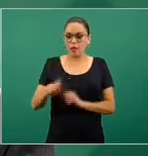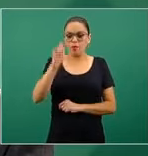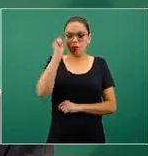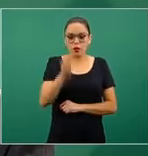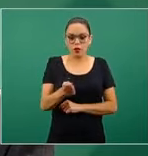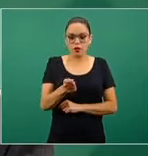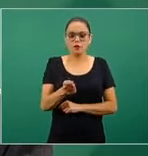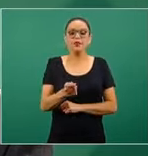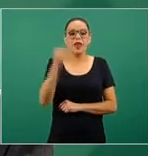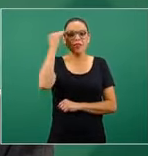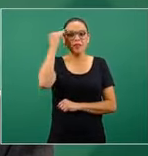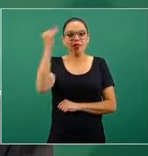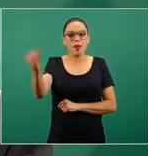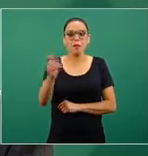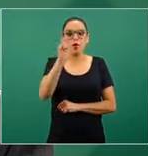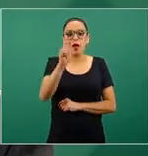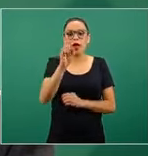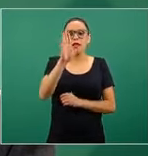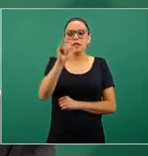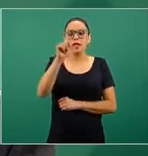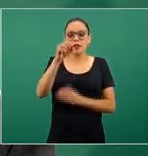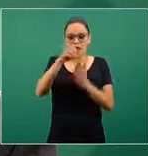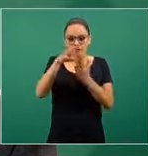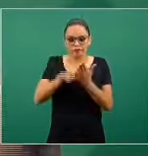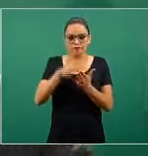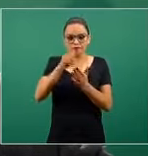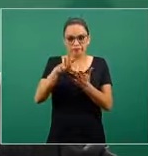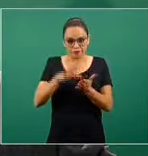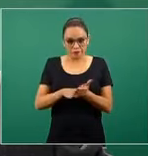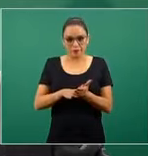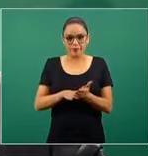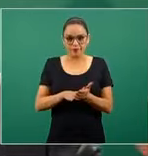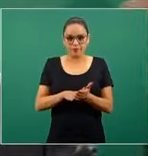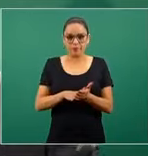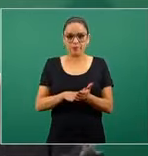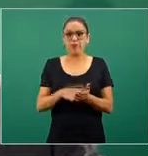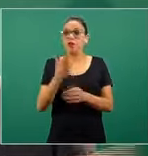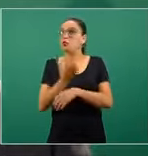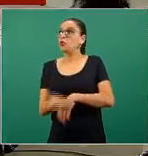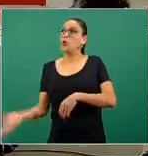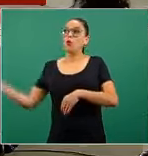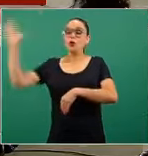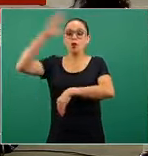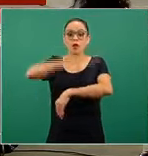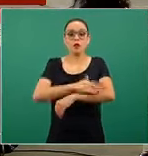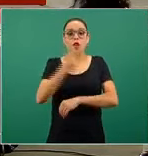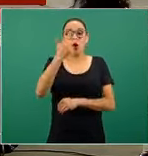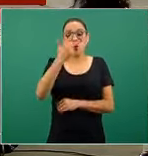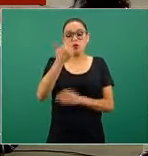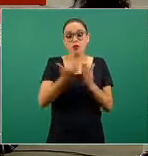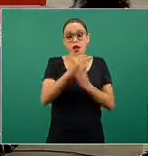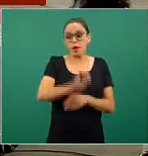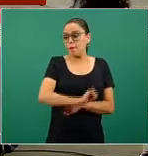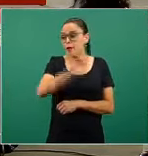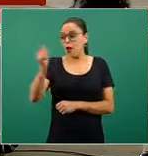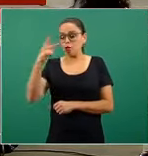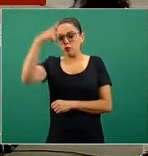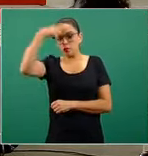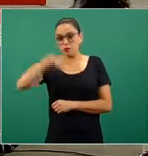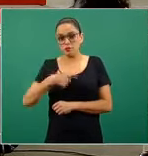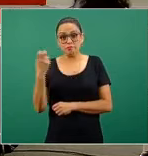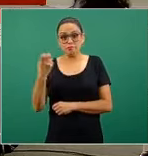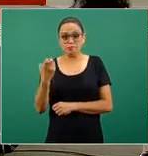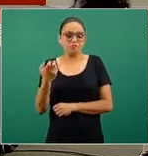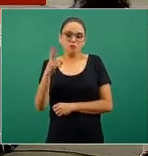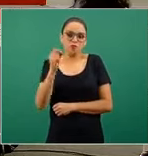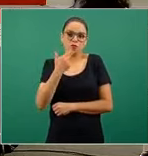de tiempo de las citas. Las citas que se mandaron prácticamente de todo el día. Venga de entre las 8 de la noche, 8 de la mañana, 8 de la noche. Pues eso no sirve